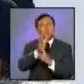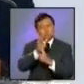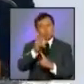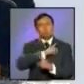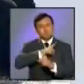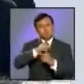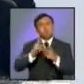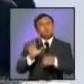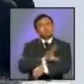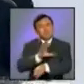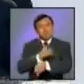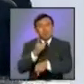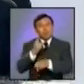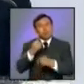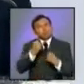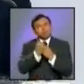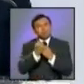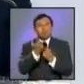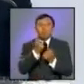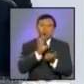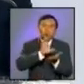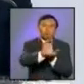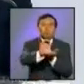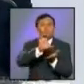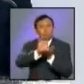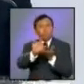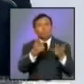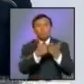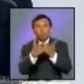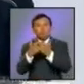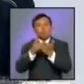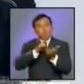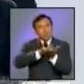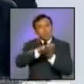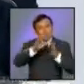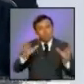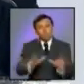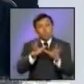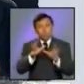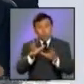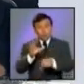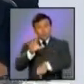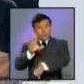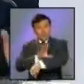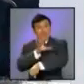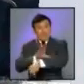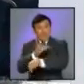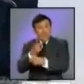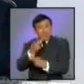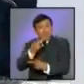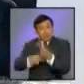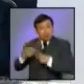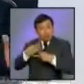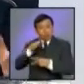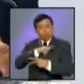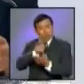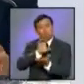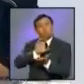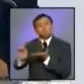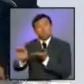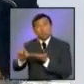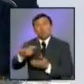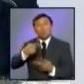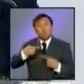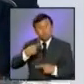gris escondido hubo un momento en que escribí yo en la página y me